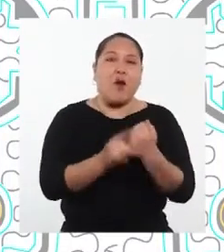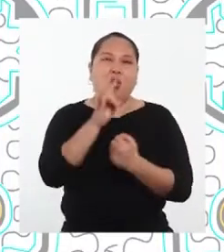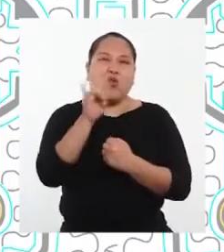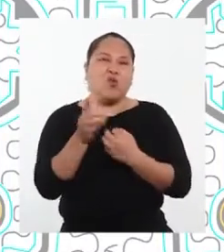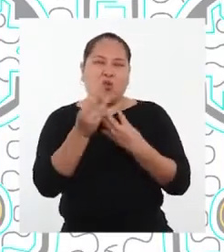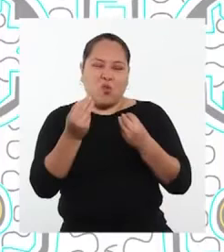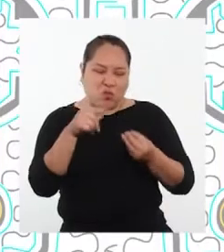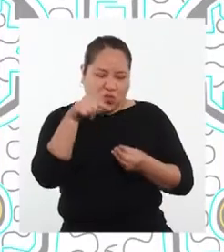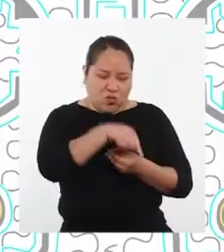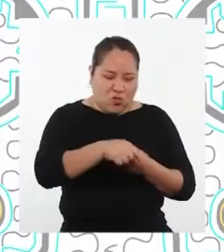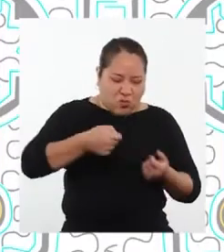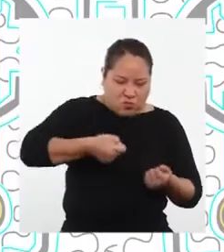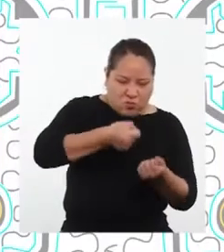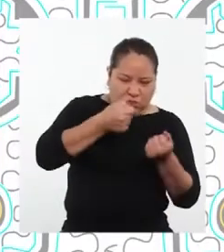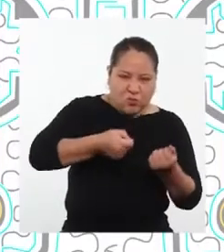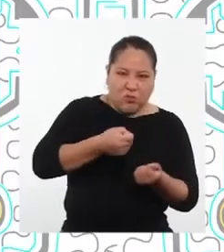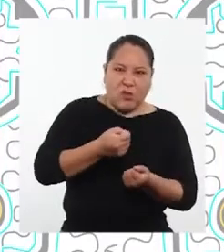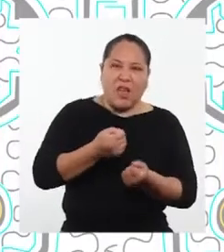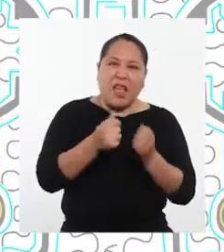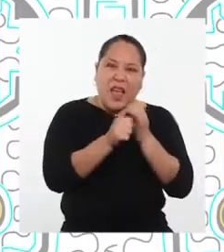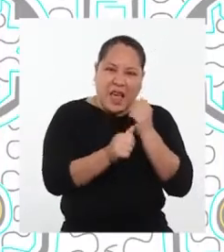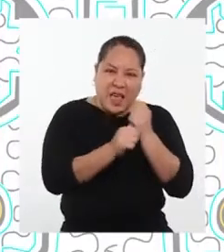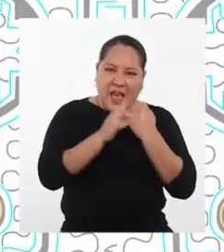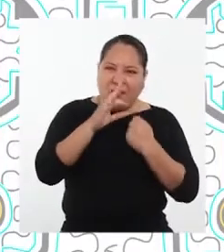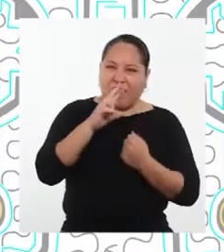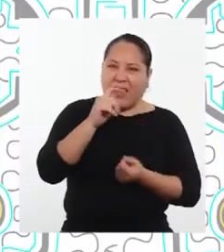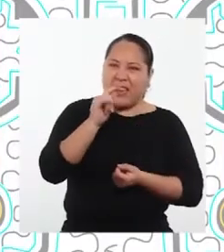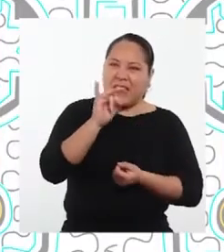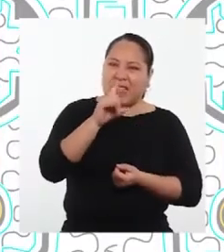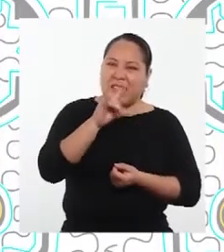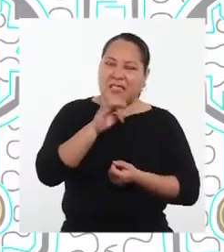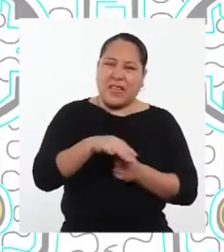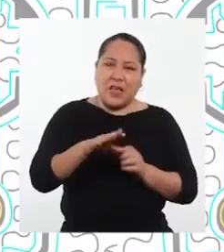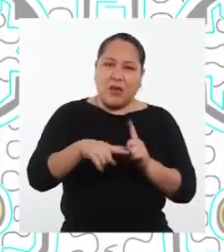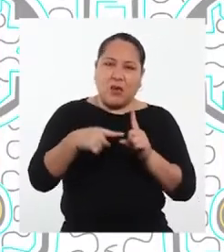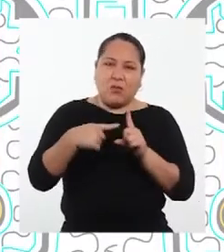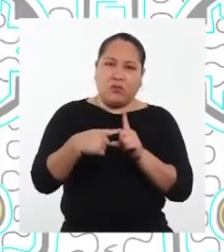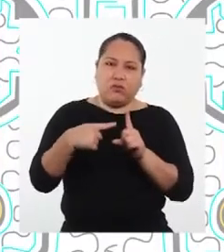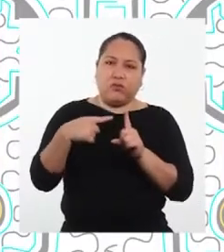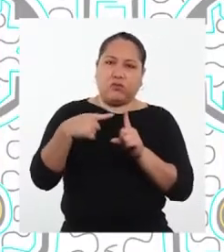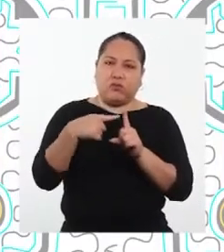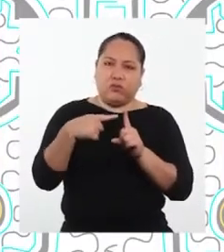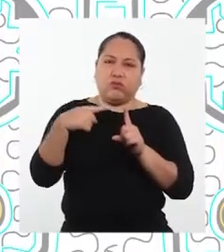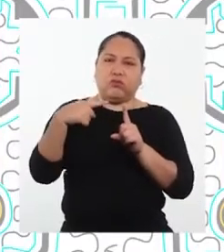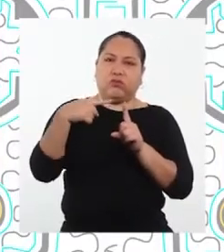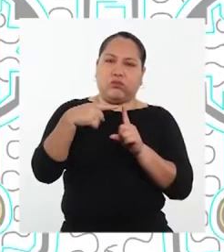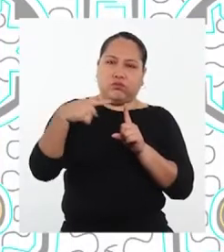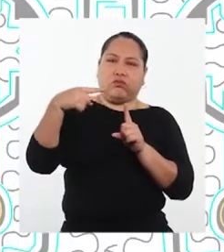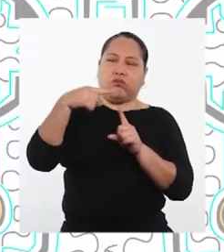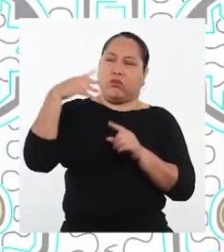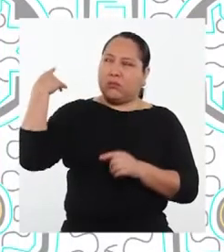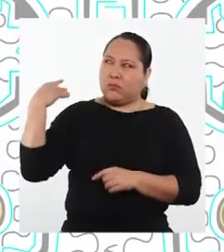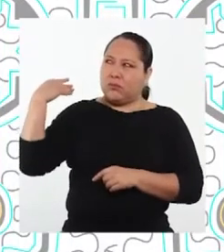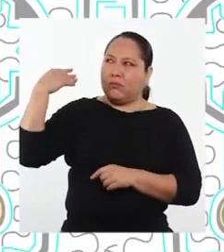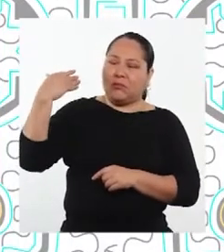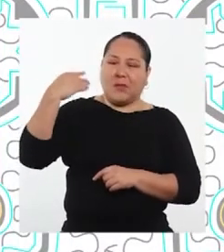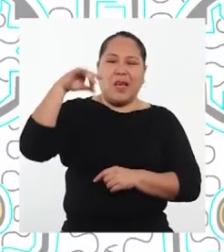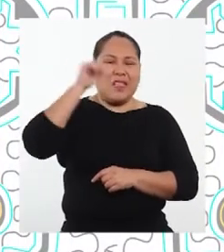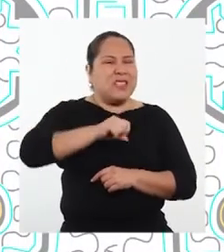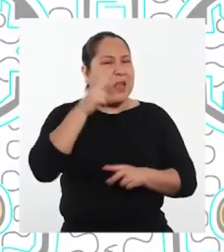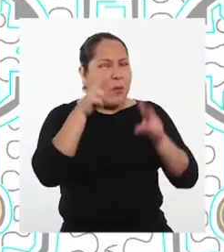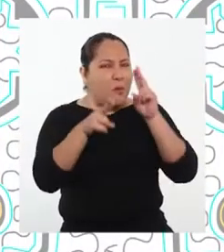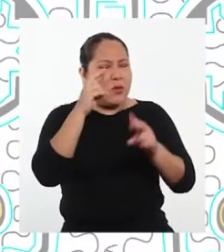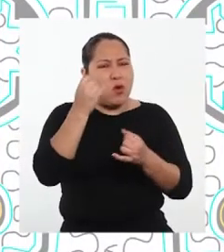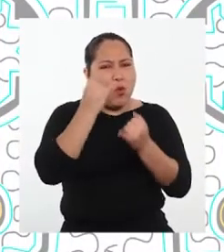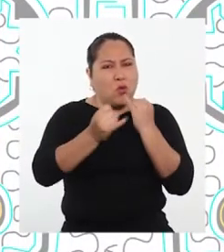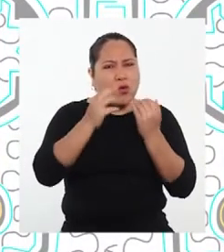excesivo de fertilizantes, esta temperatura ha estado aumentando con el pasar de los años. Sí, y creo que vimos en los